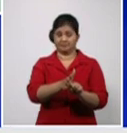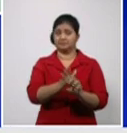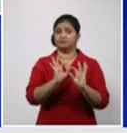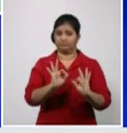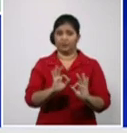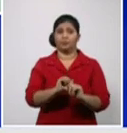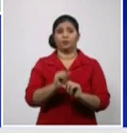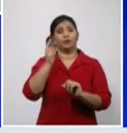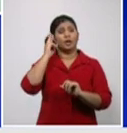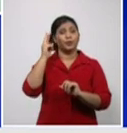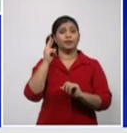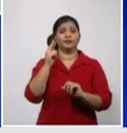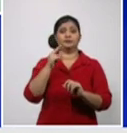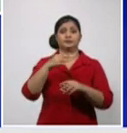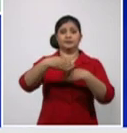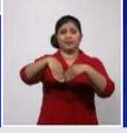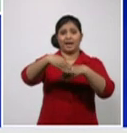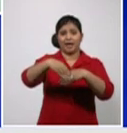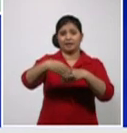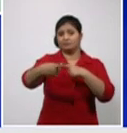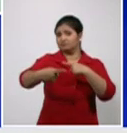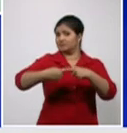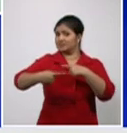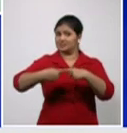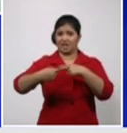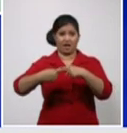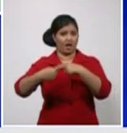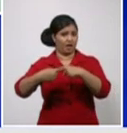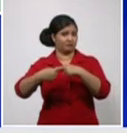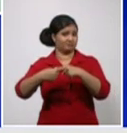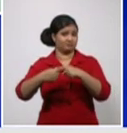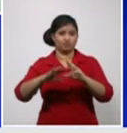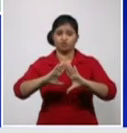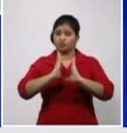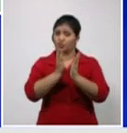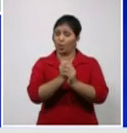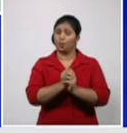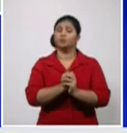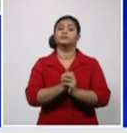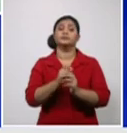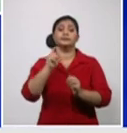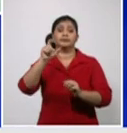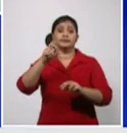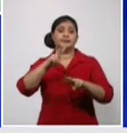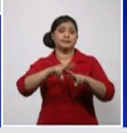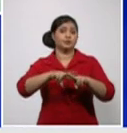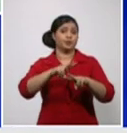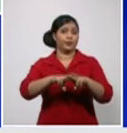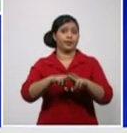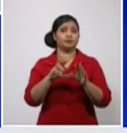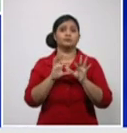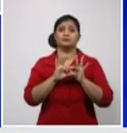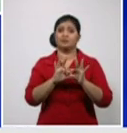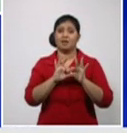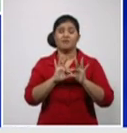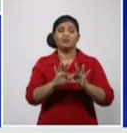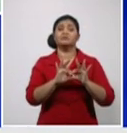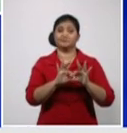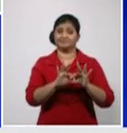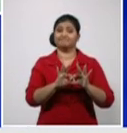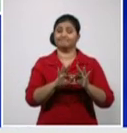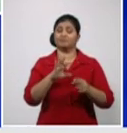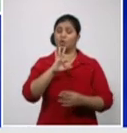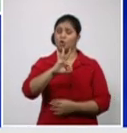que limita es una calle nada más, pero Centro Habana con una cifra muy elevada, 88 casos